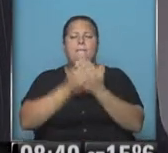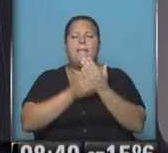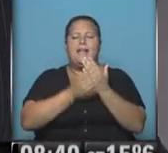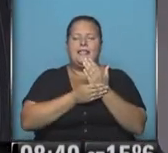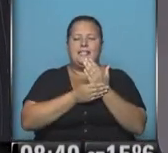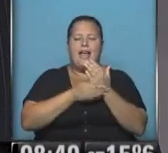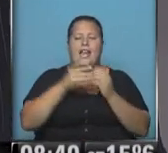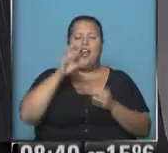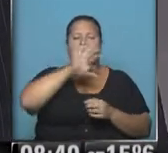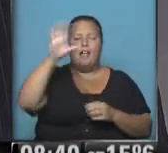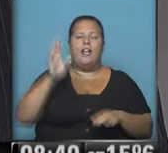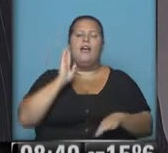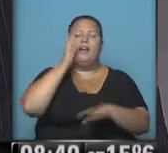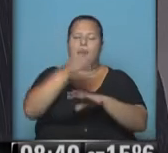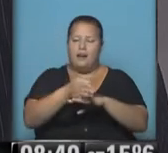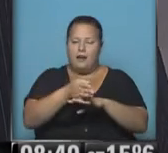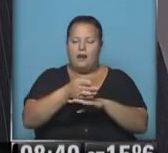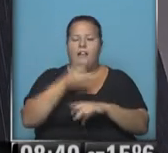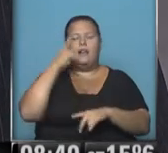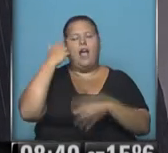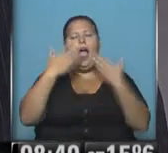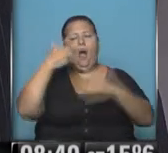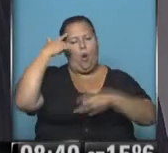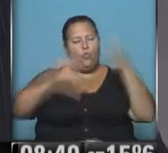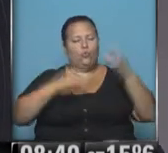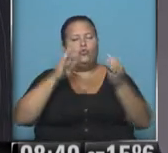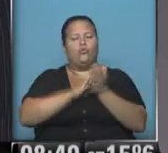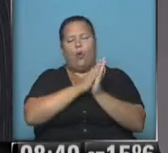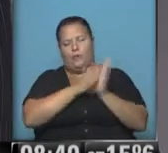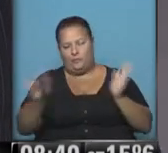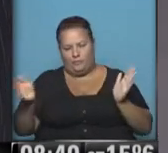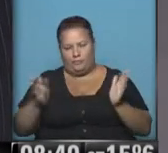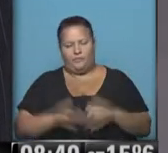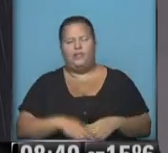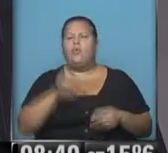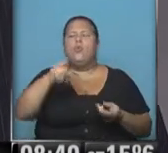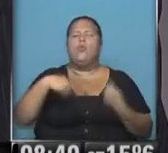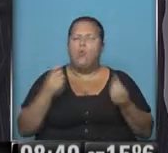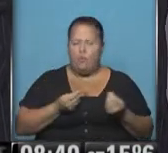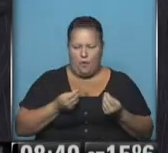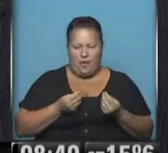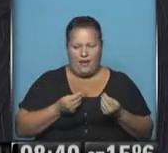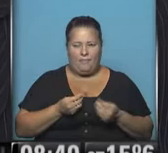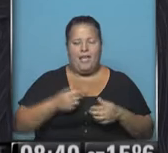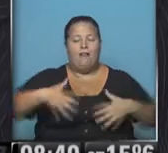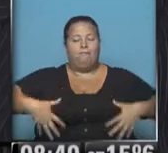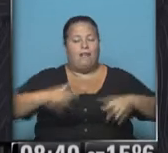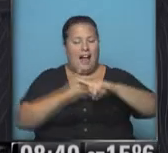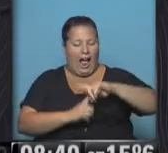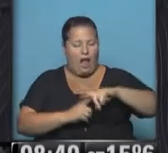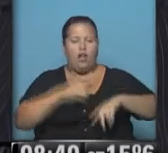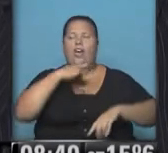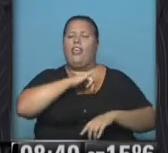del interior- asiste a la justicia en lo que es este proceso a qué viene todo esto a que elisa carrió ha